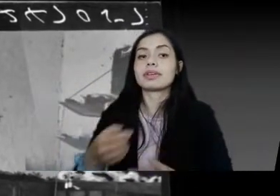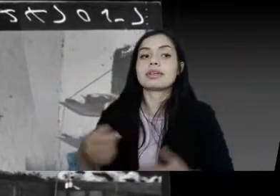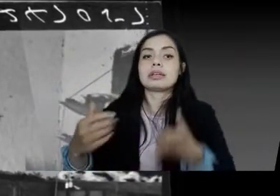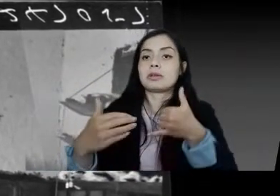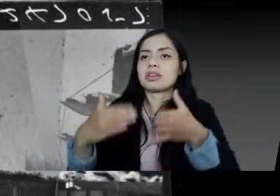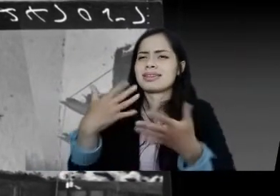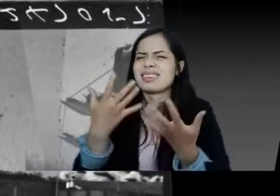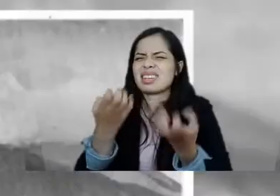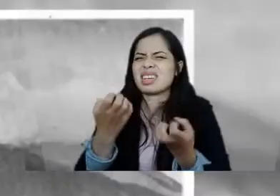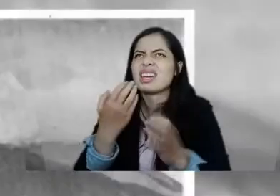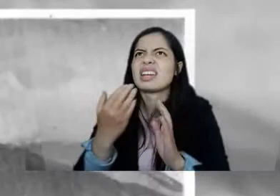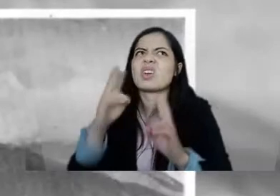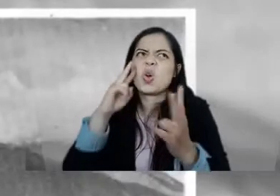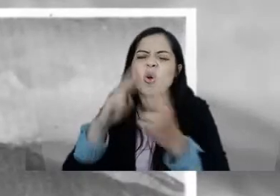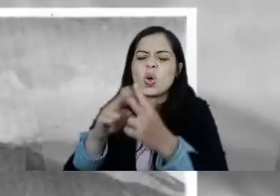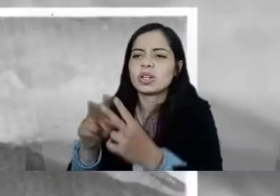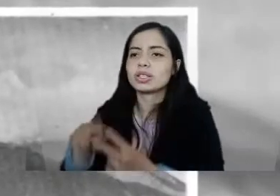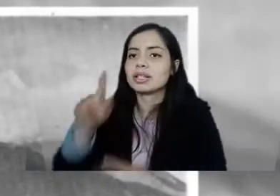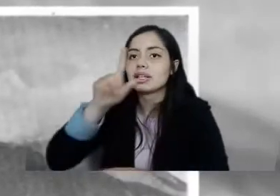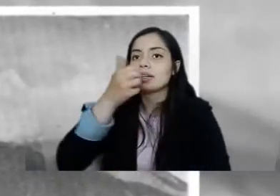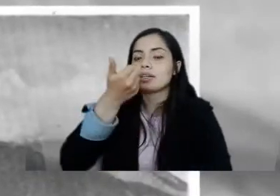científicas norteamericanas.